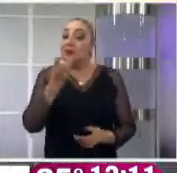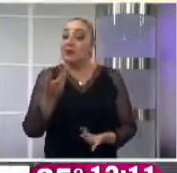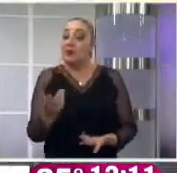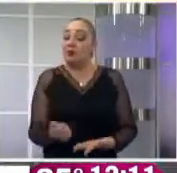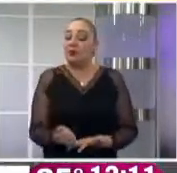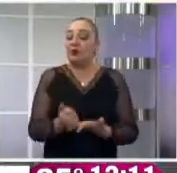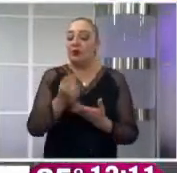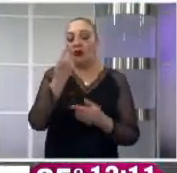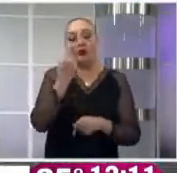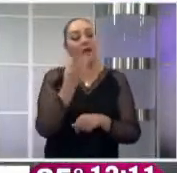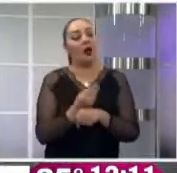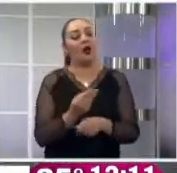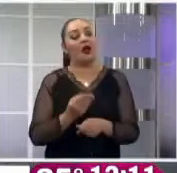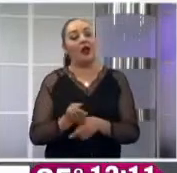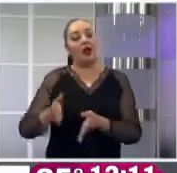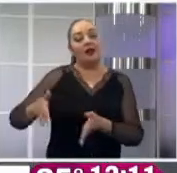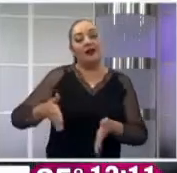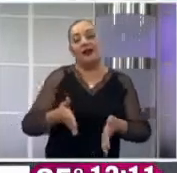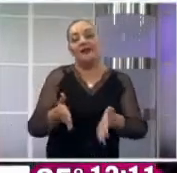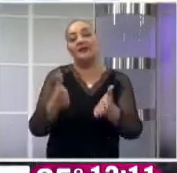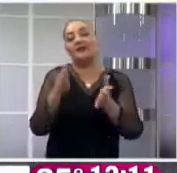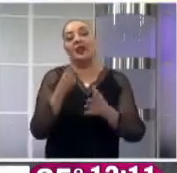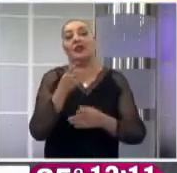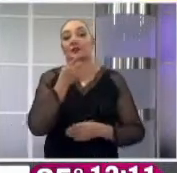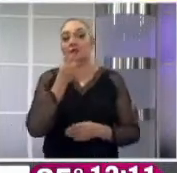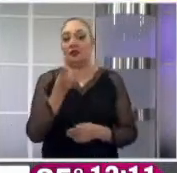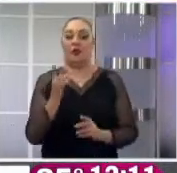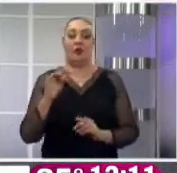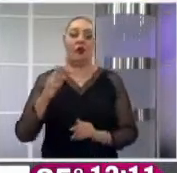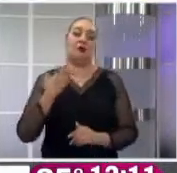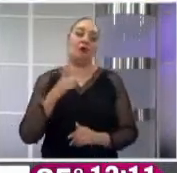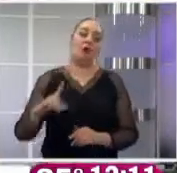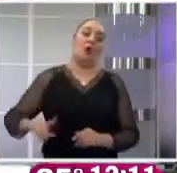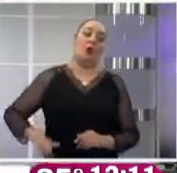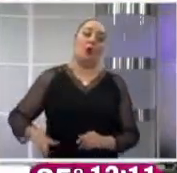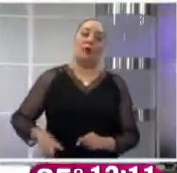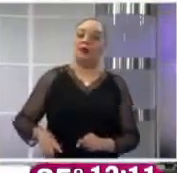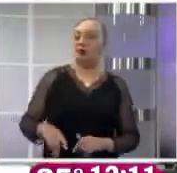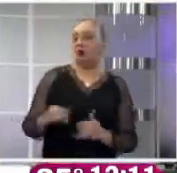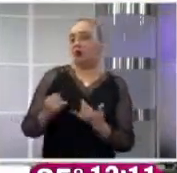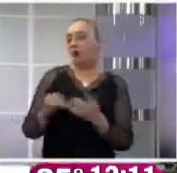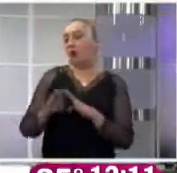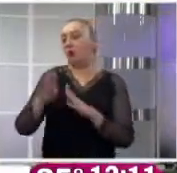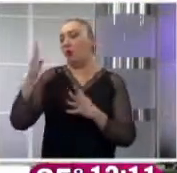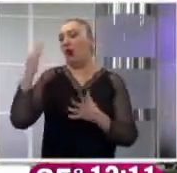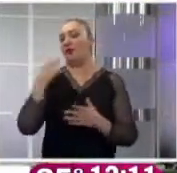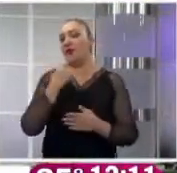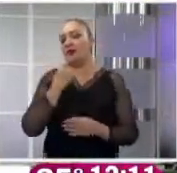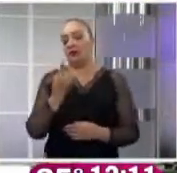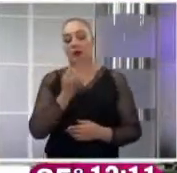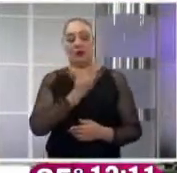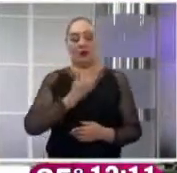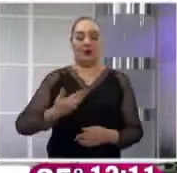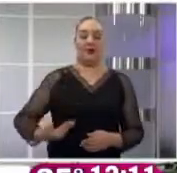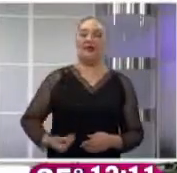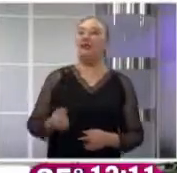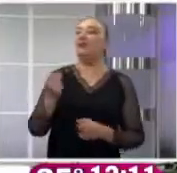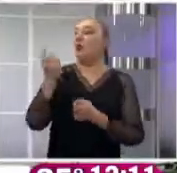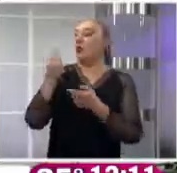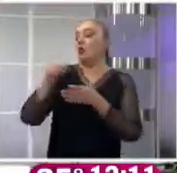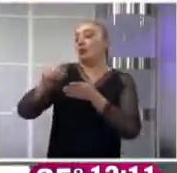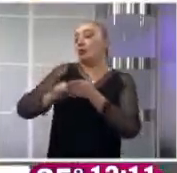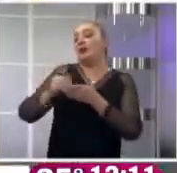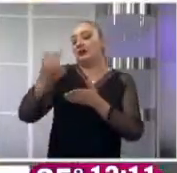carpeta asfáltica así lo dijo el funcionario tal como lo anunciará el presidente de la republica hace algunos